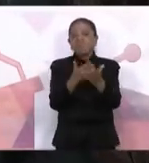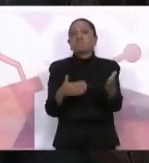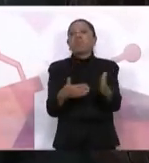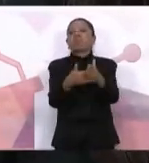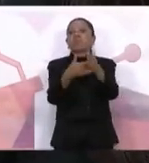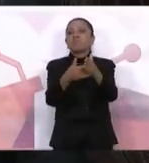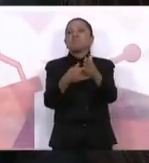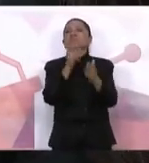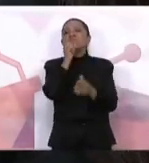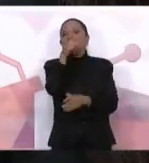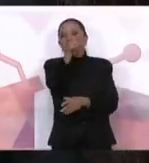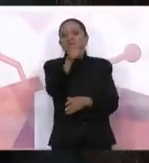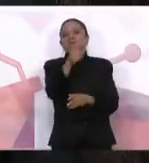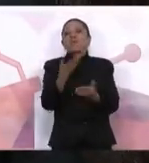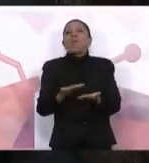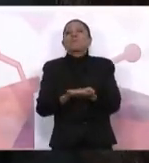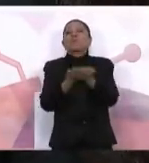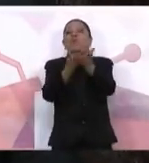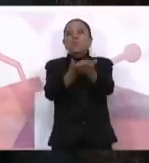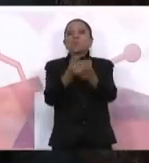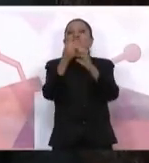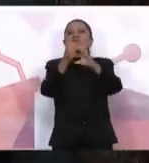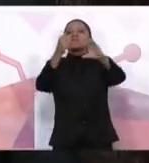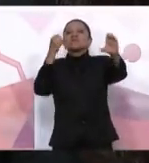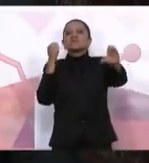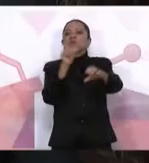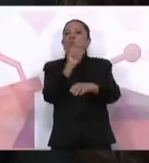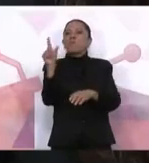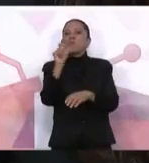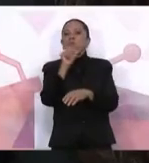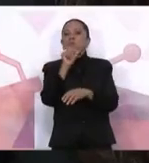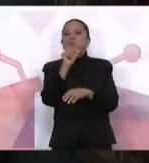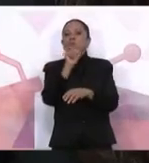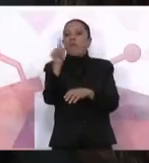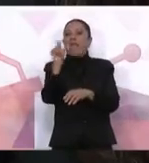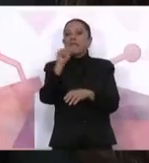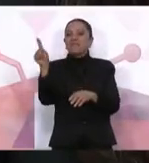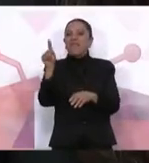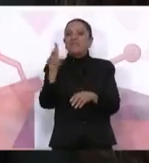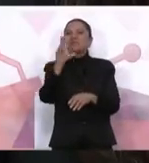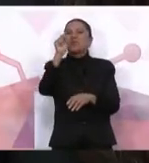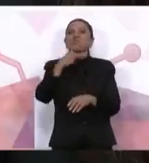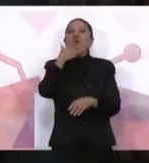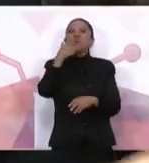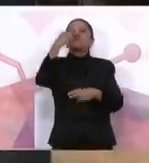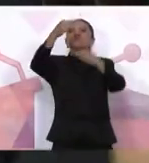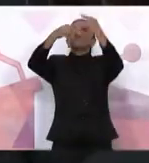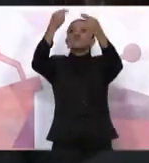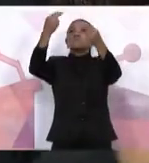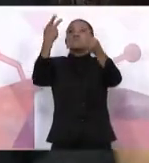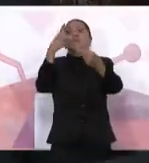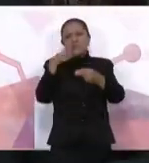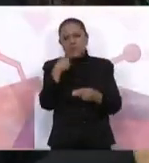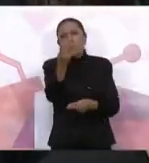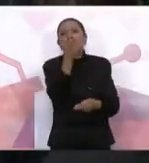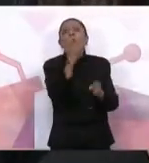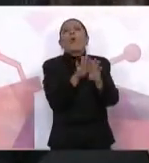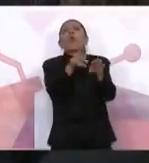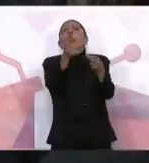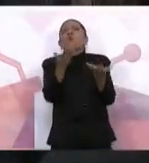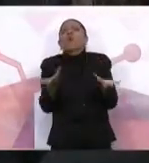público de calidad no contaminante yo nada más le pregunto candidata como le haría bueno pues